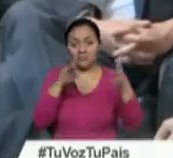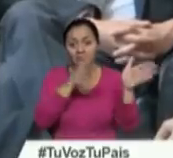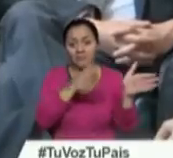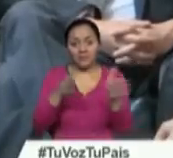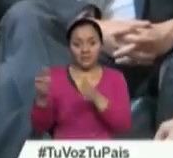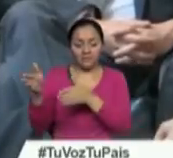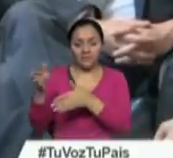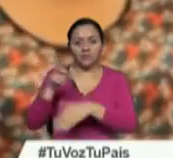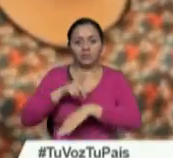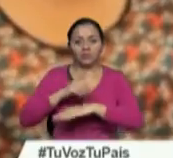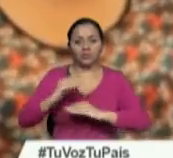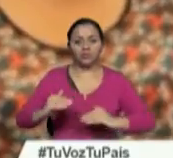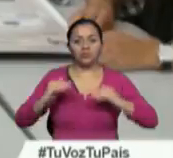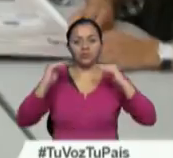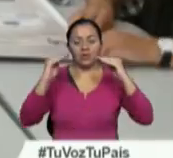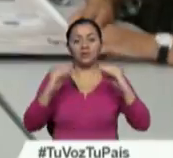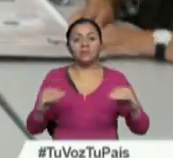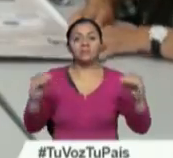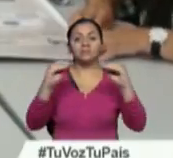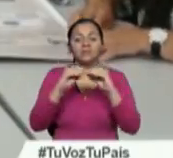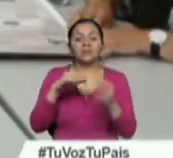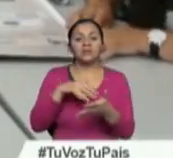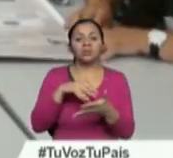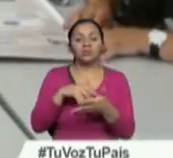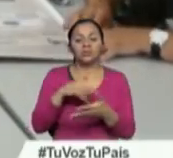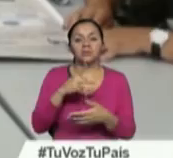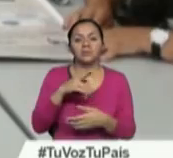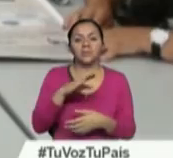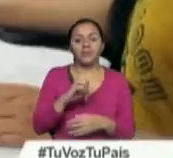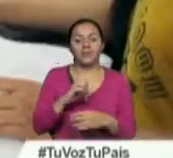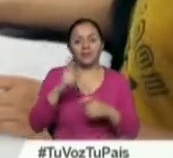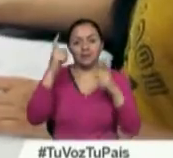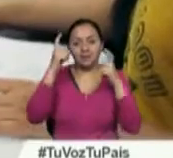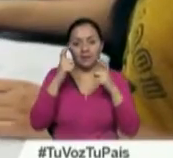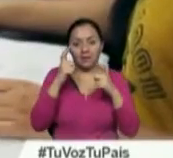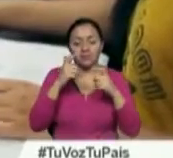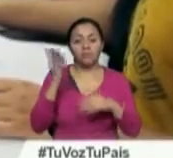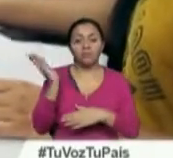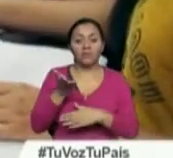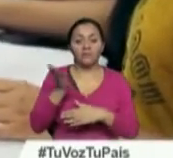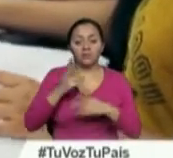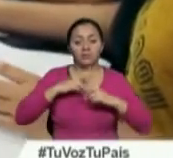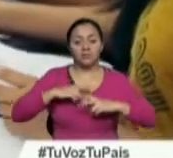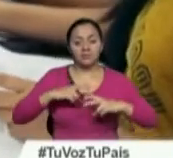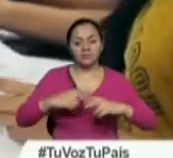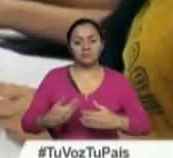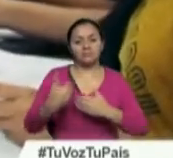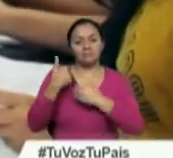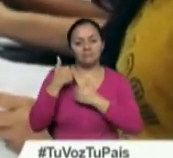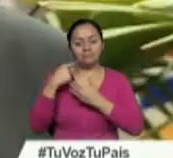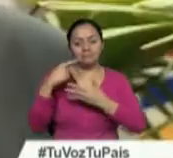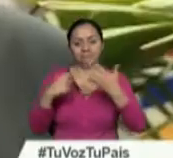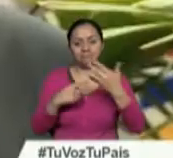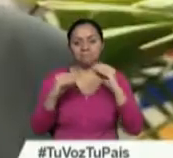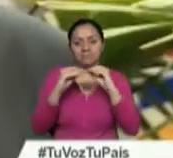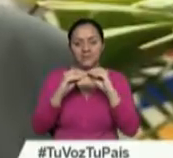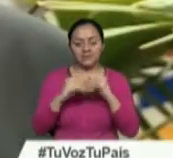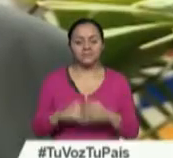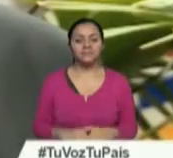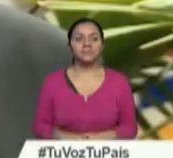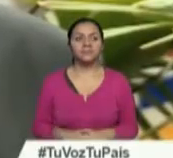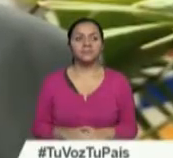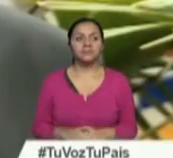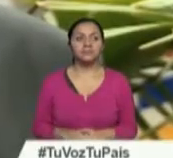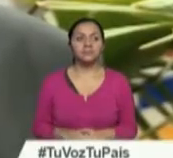de doctorado, el aumento de estudiantes de pregrado, el aumento de profesores de investigación, entre otros factores.